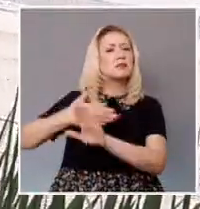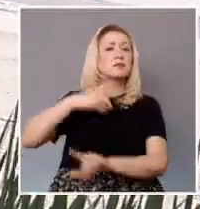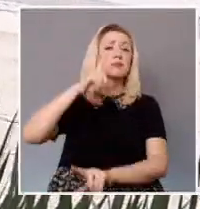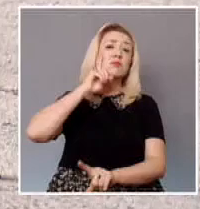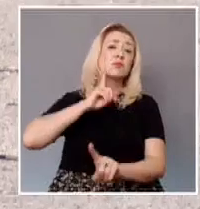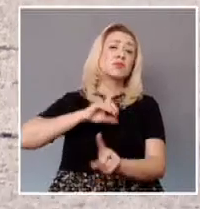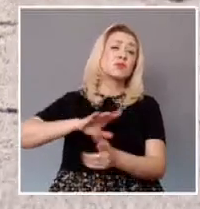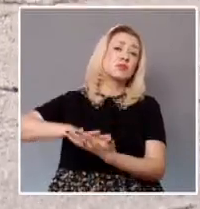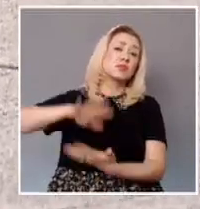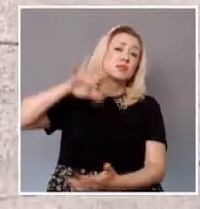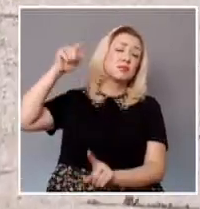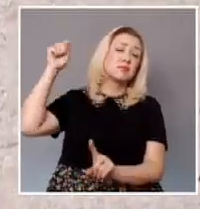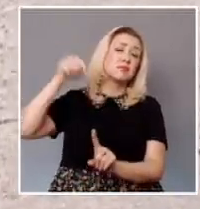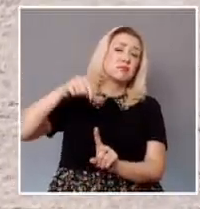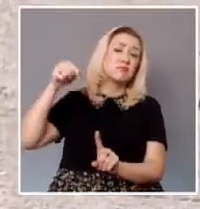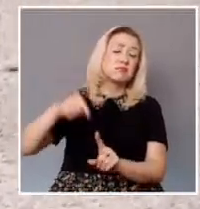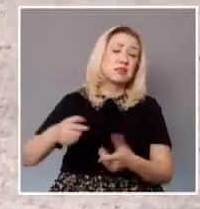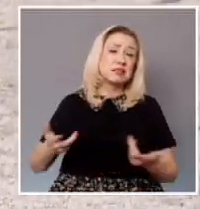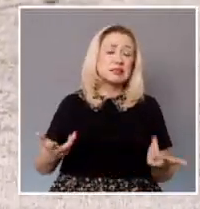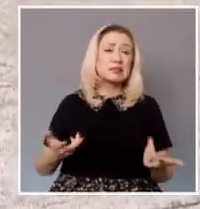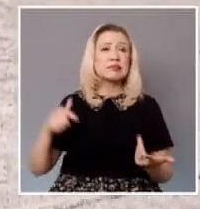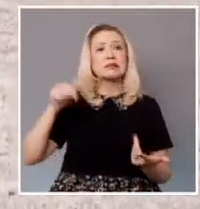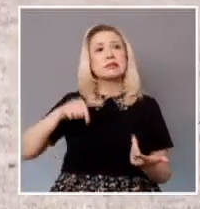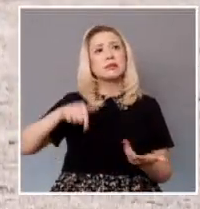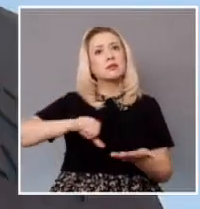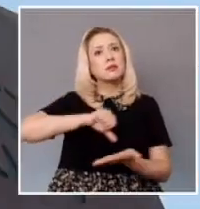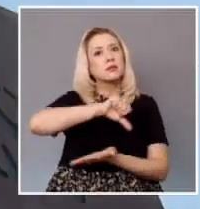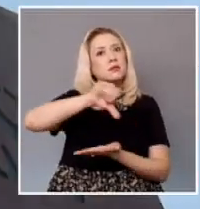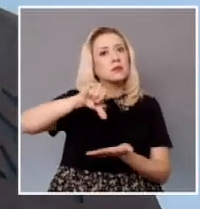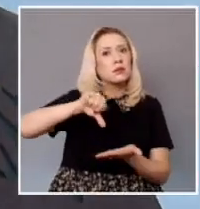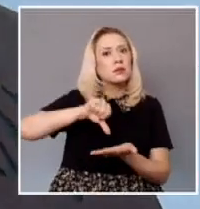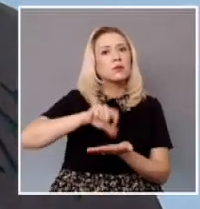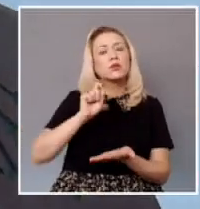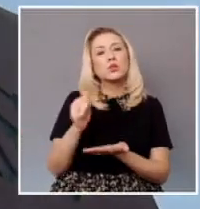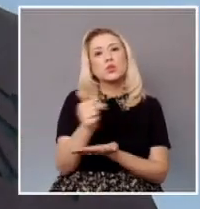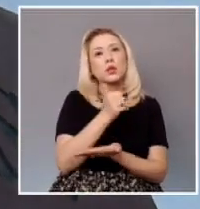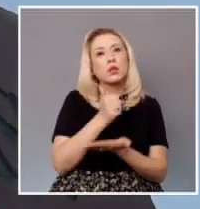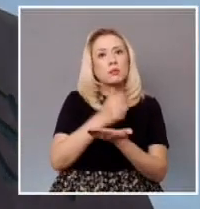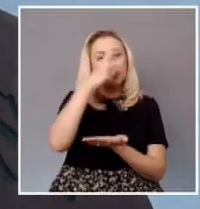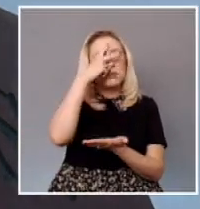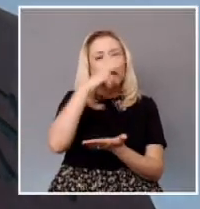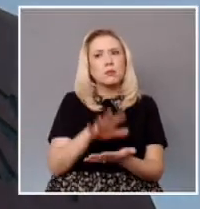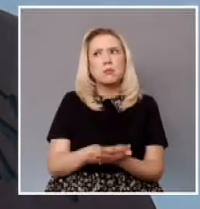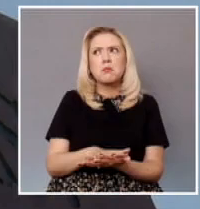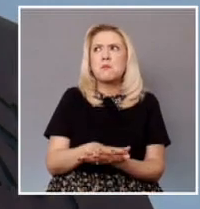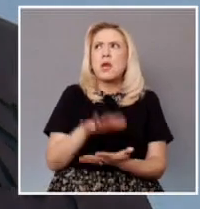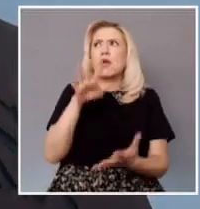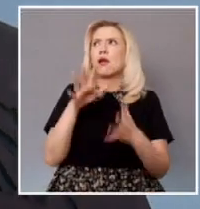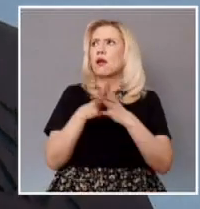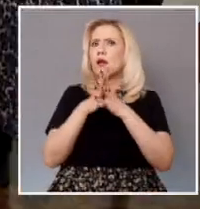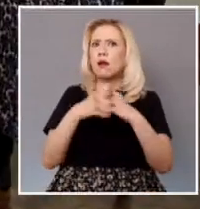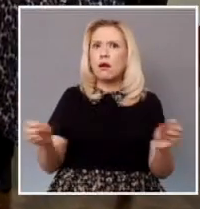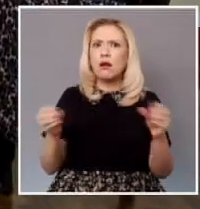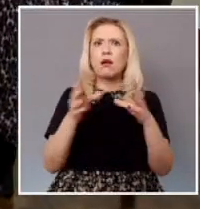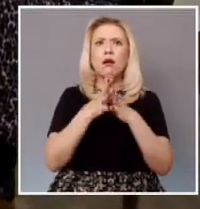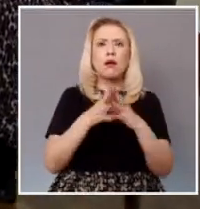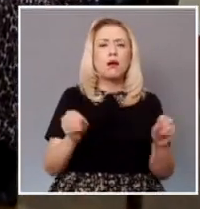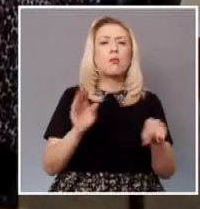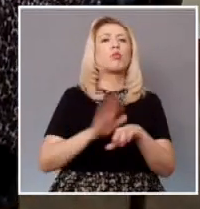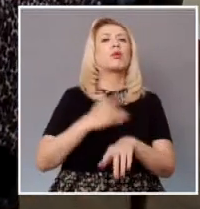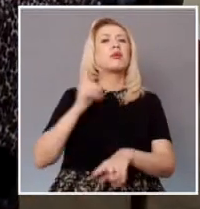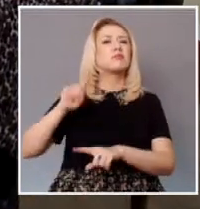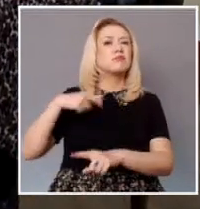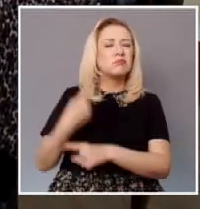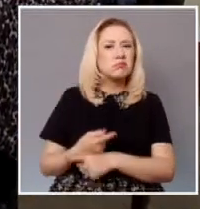se ha convertido en la zona donde más mujeres jóvenes desaparecen en actos relacionados principalmente con violencia sexual. Así lo